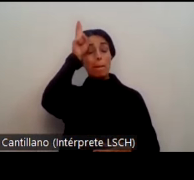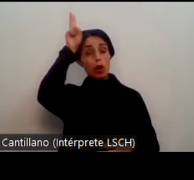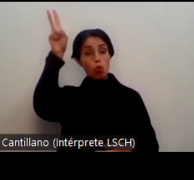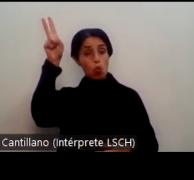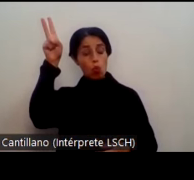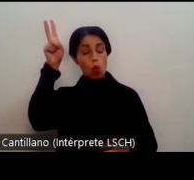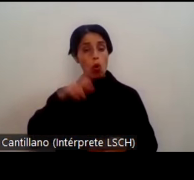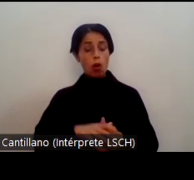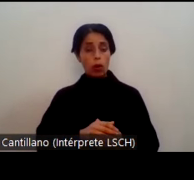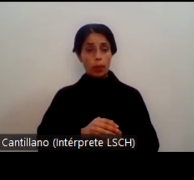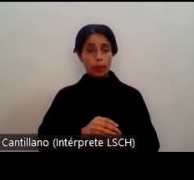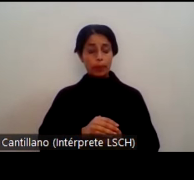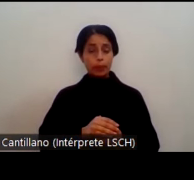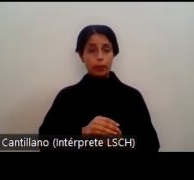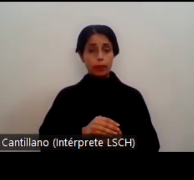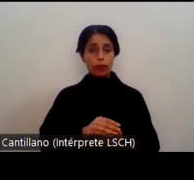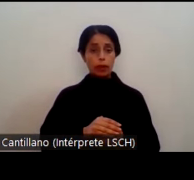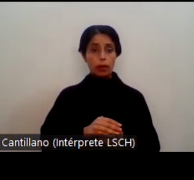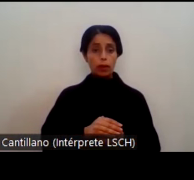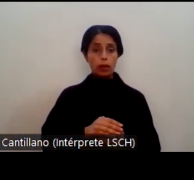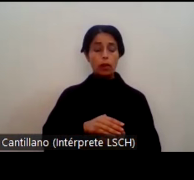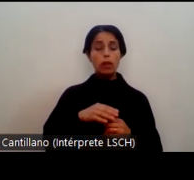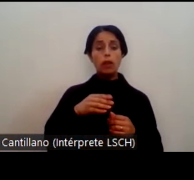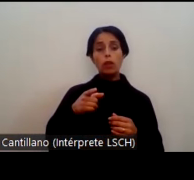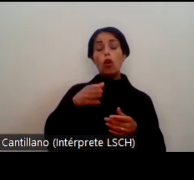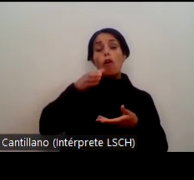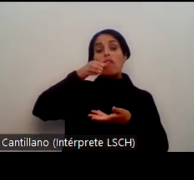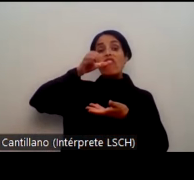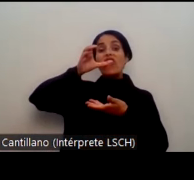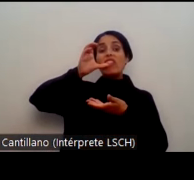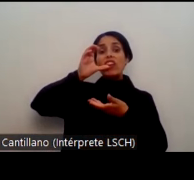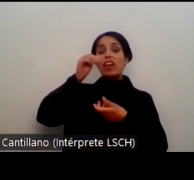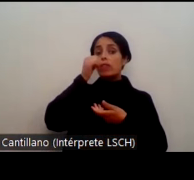cambio la libación, es decir,